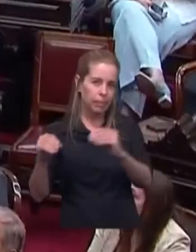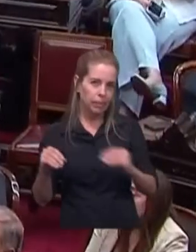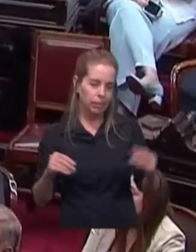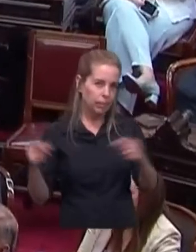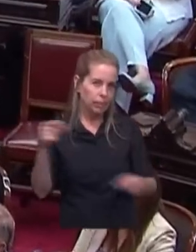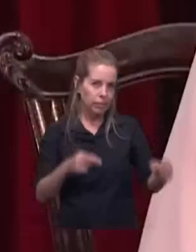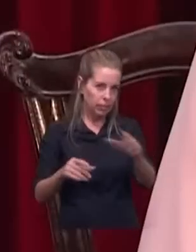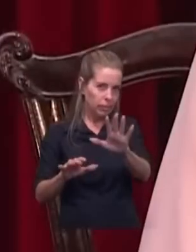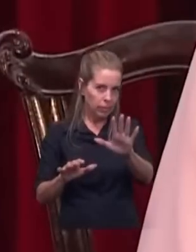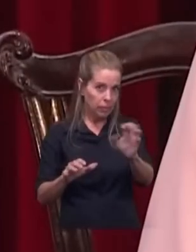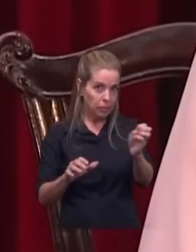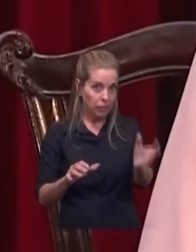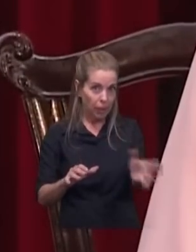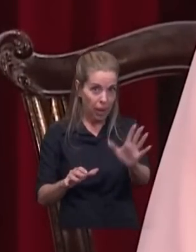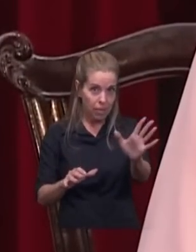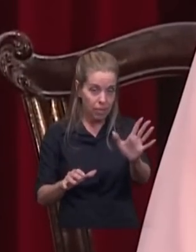¿Está bien?